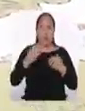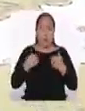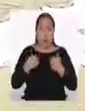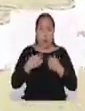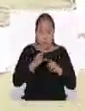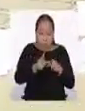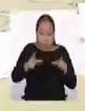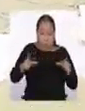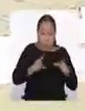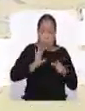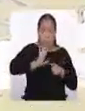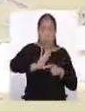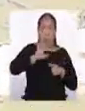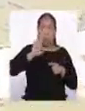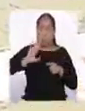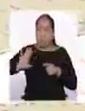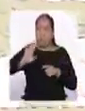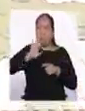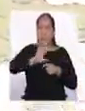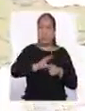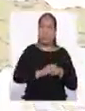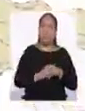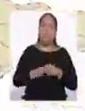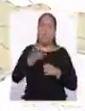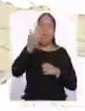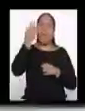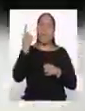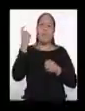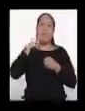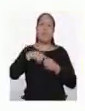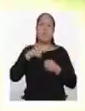tiempos coloniales pertenecieron al virreinato peruano.